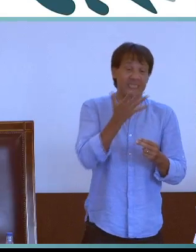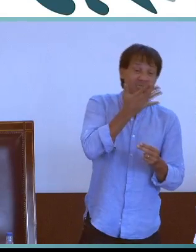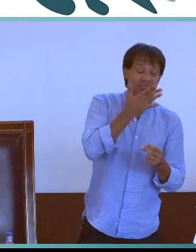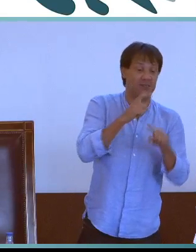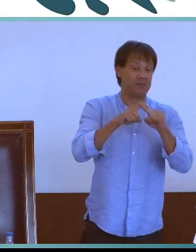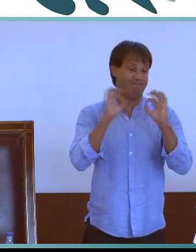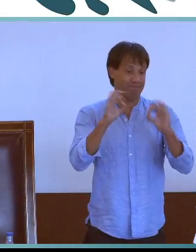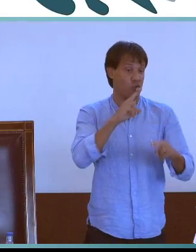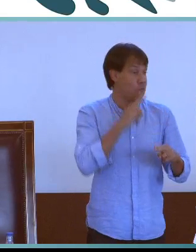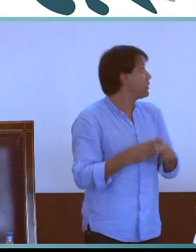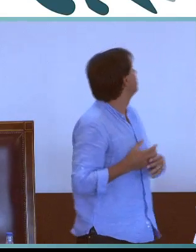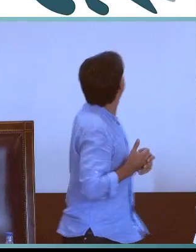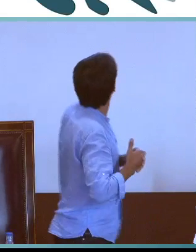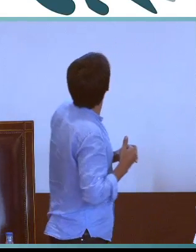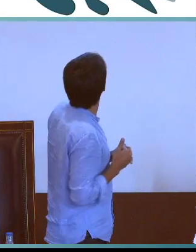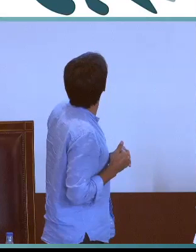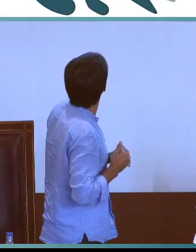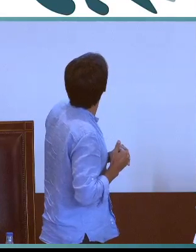Entonces, empiezo con el nombre, ¿vale?